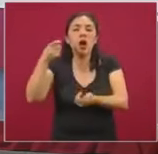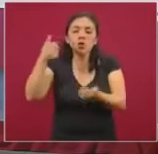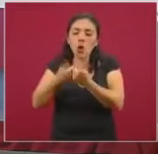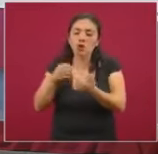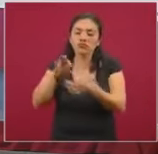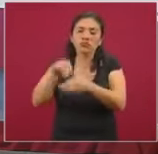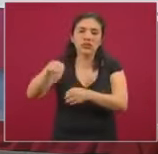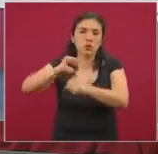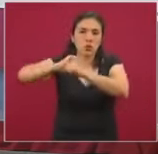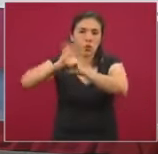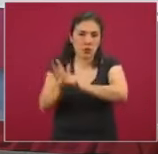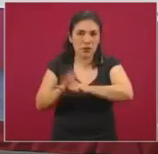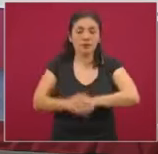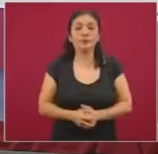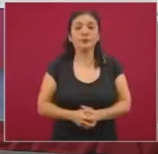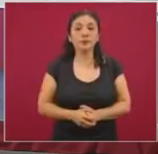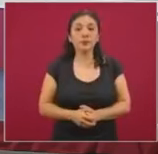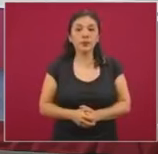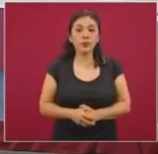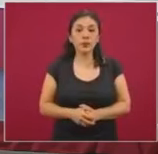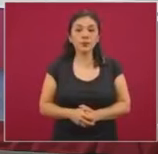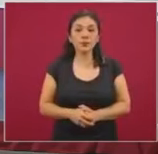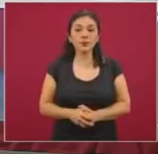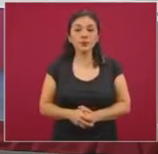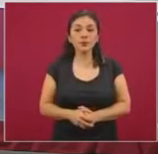La siguiente, por favor.